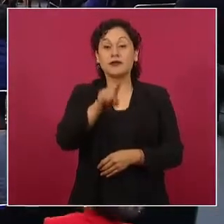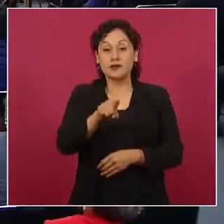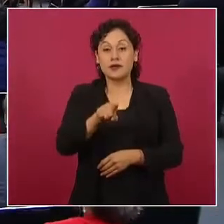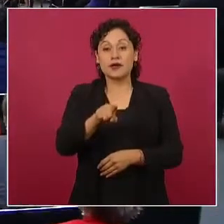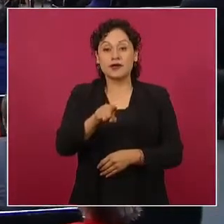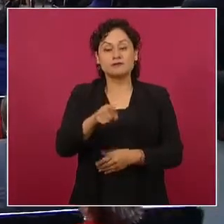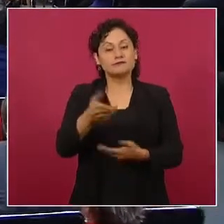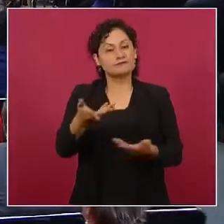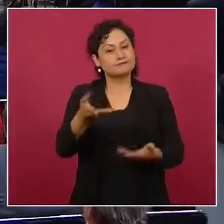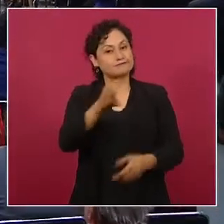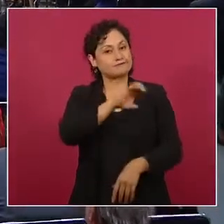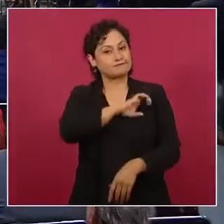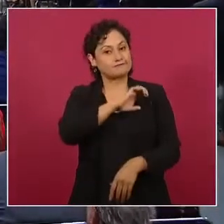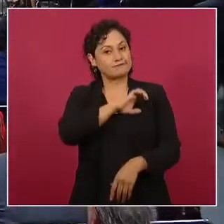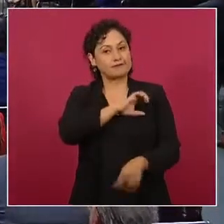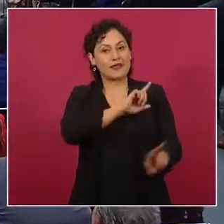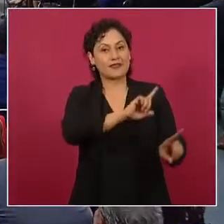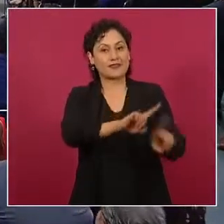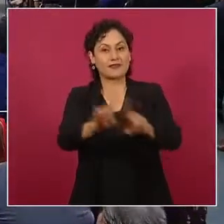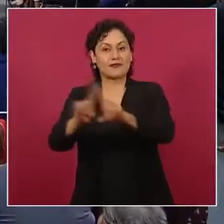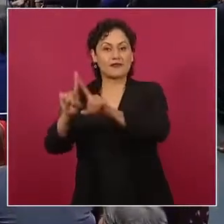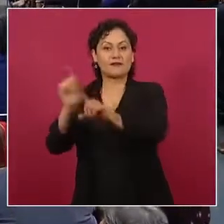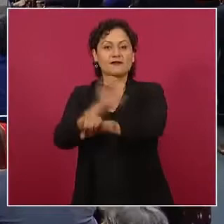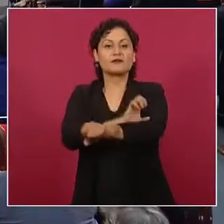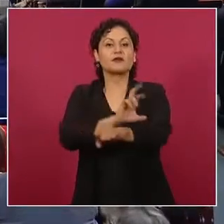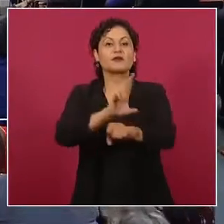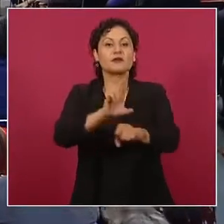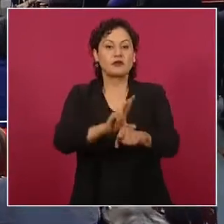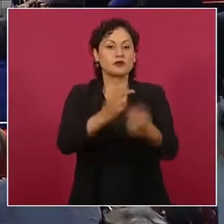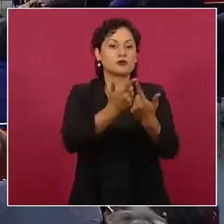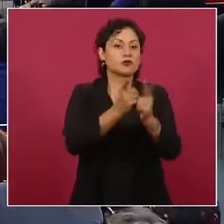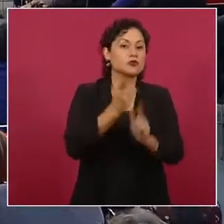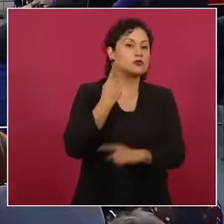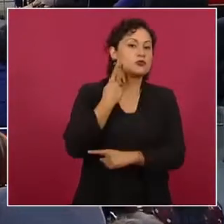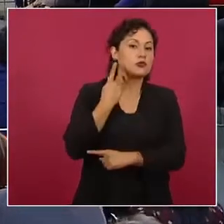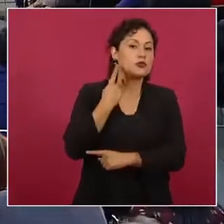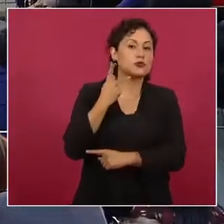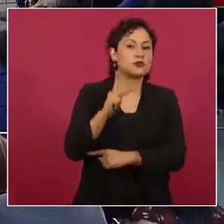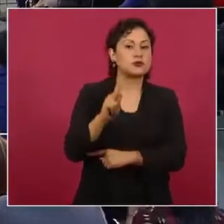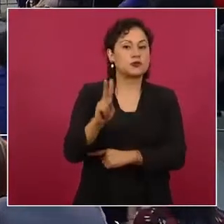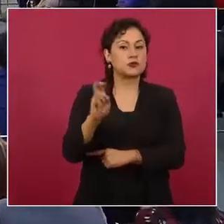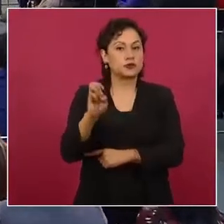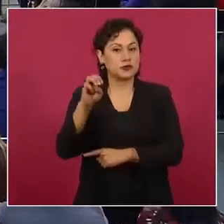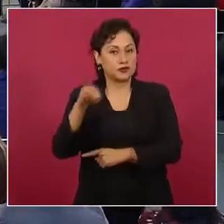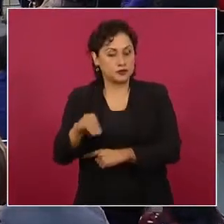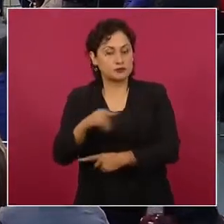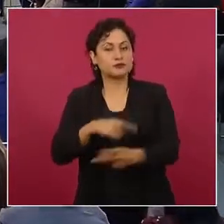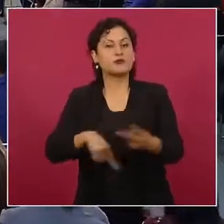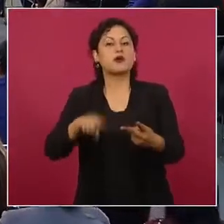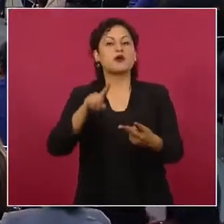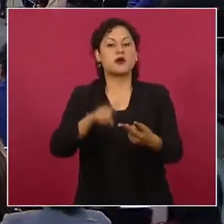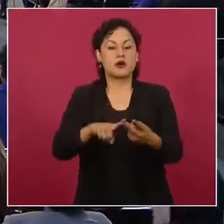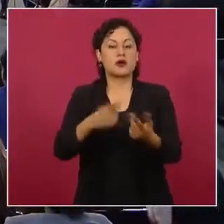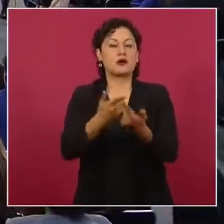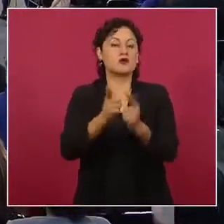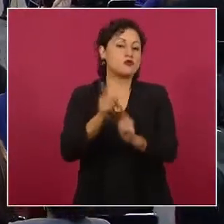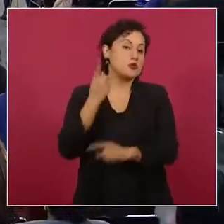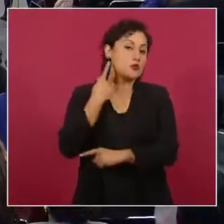a los coordinadores del Partido Verde, Carlos Puente, del Partido del Trabajo, el maestro